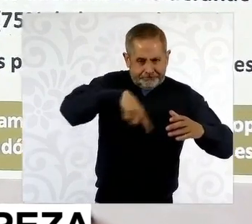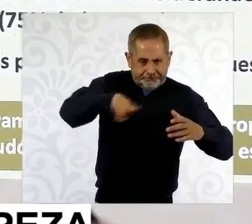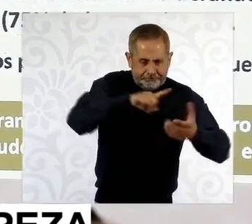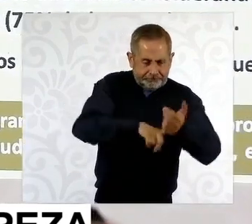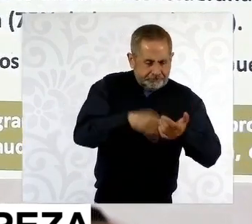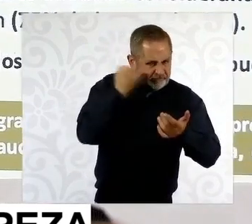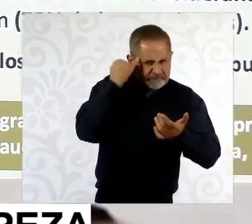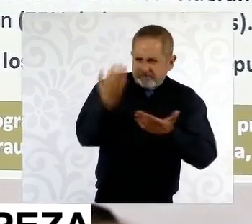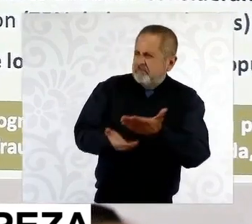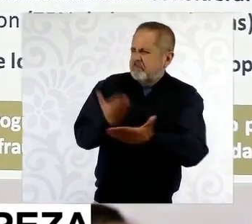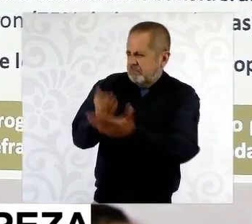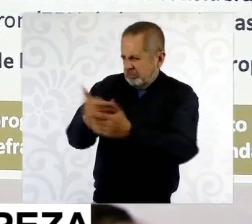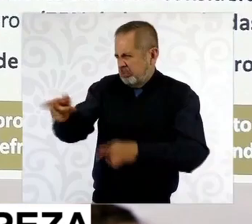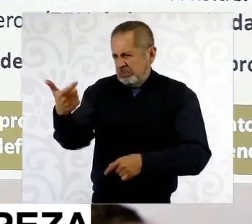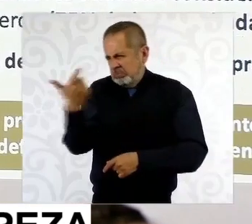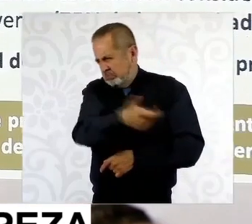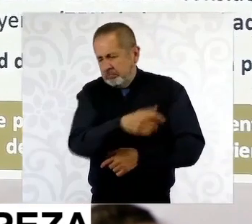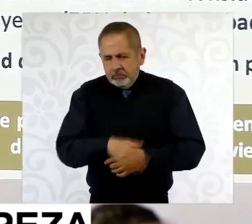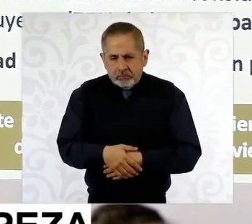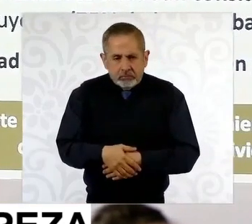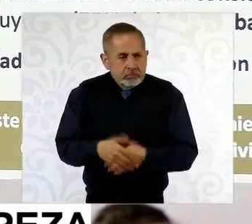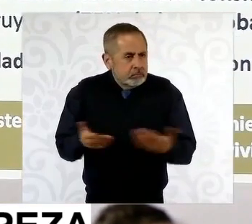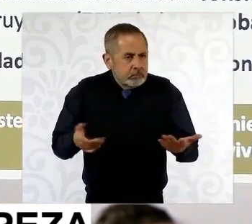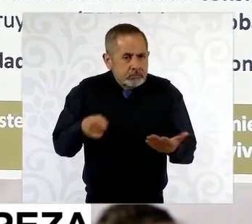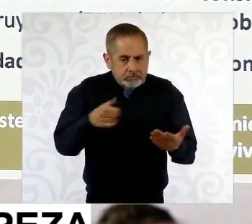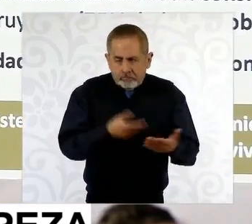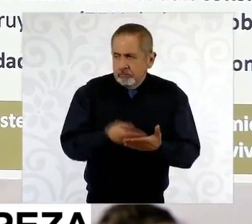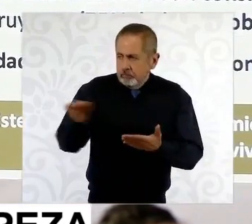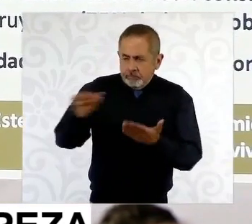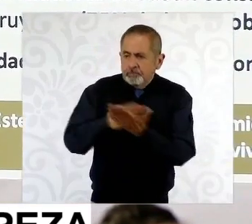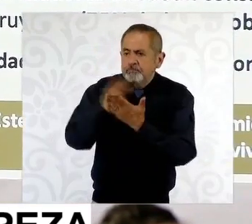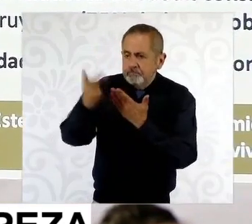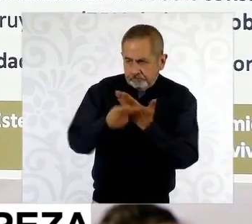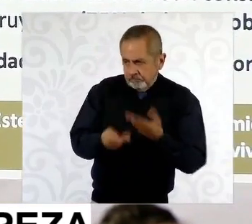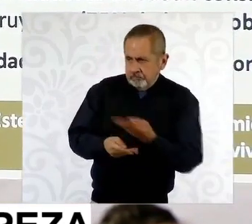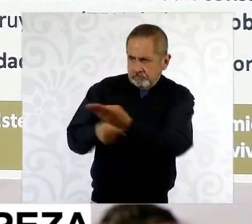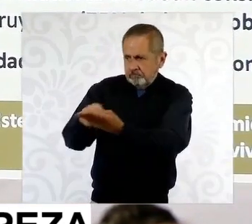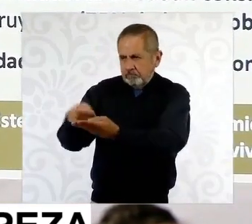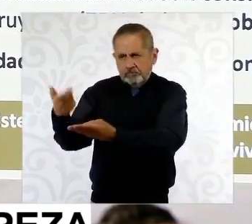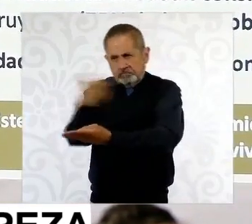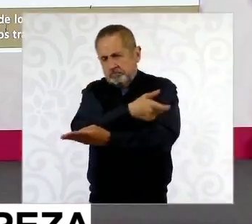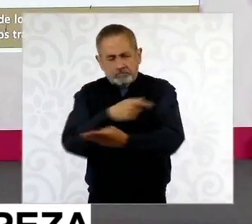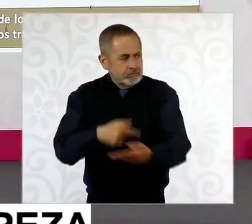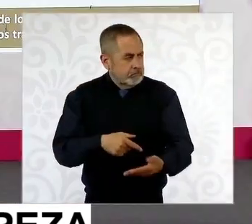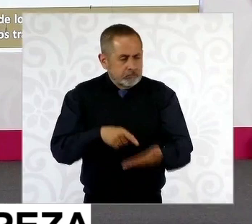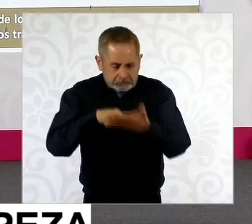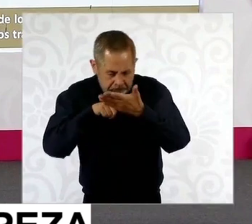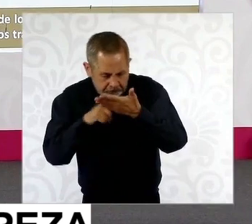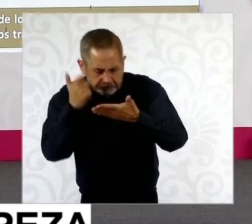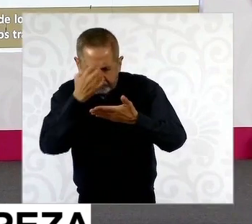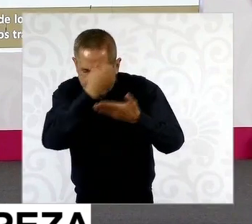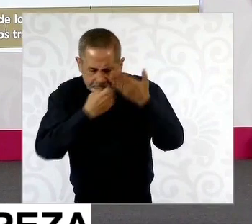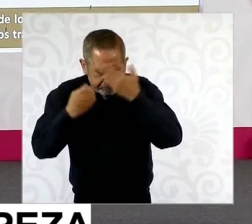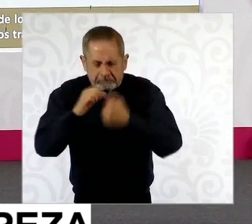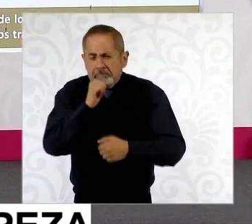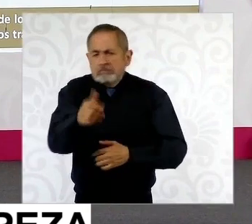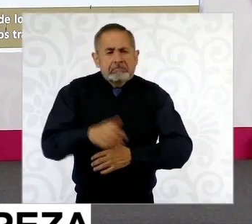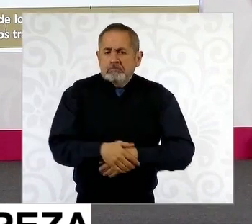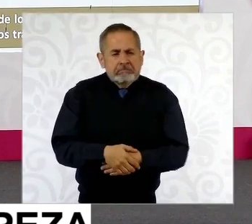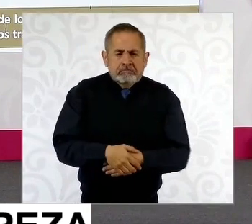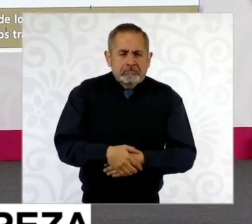Estos proyectos tampoco pasaban por ningún proceso de evaluación. El Consejo de Administración